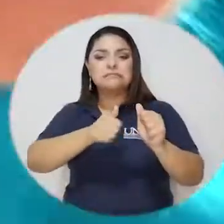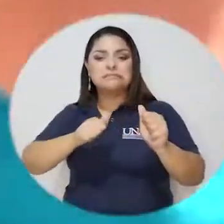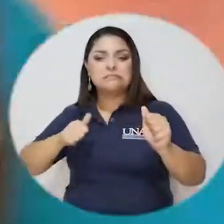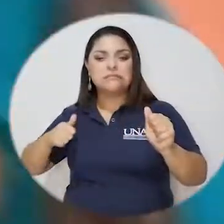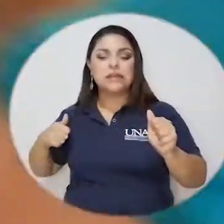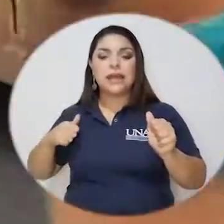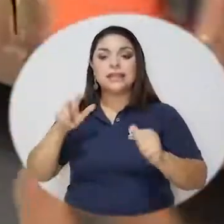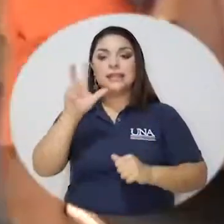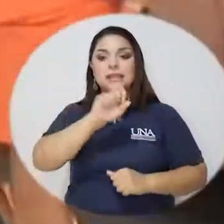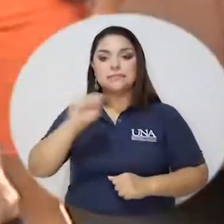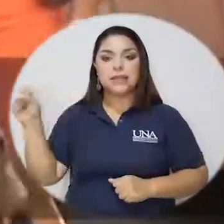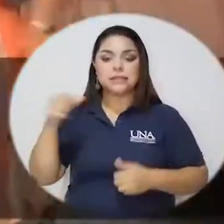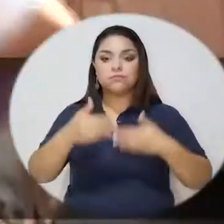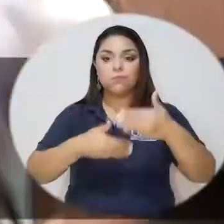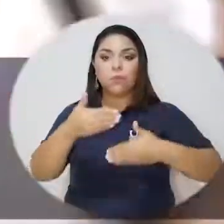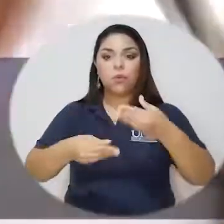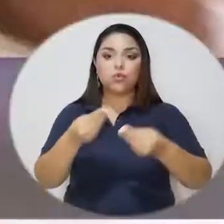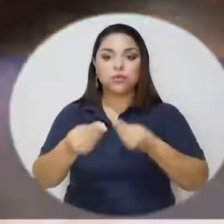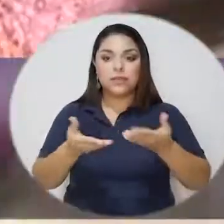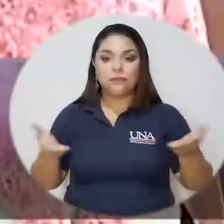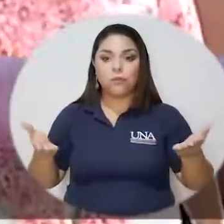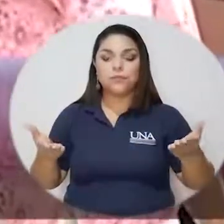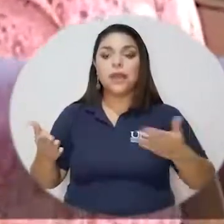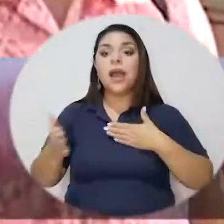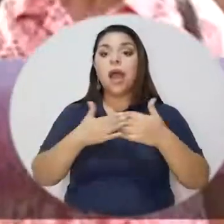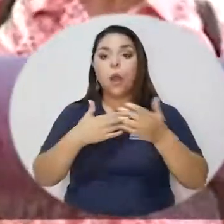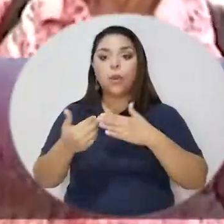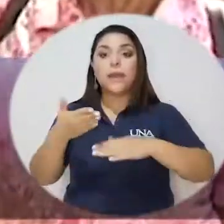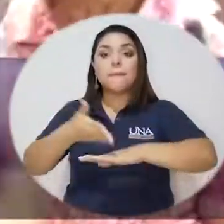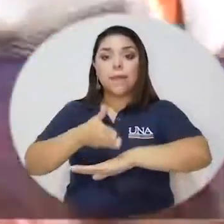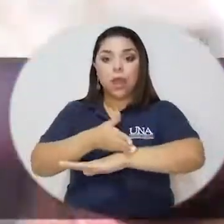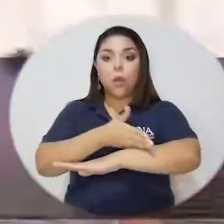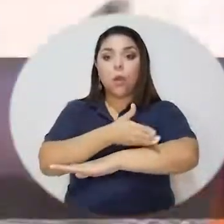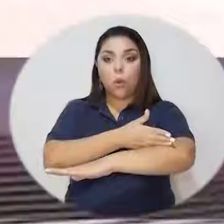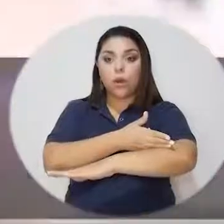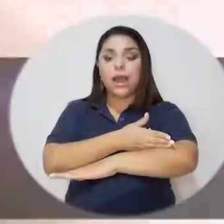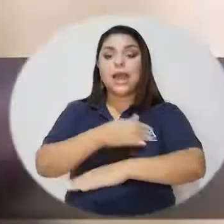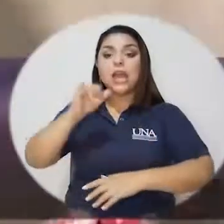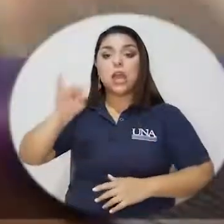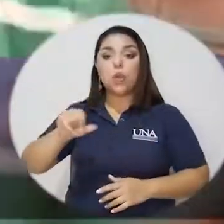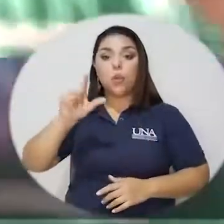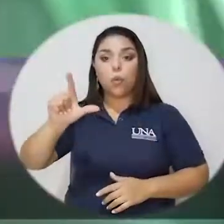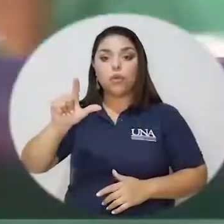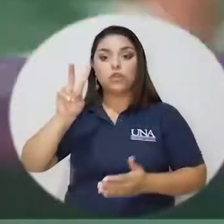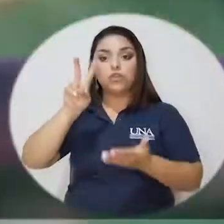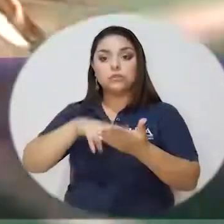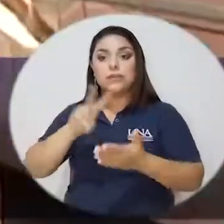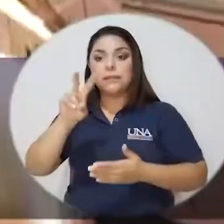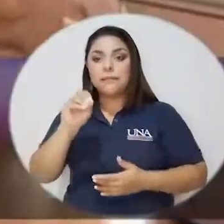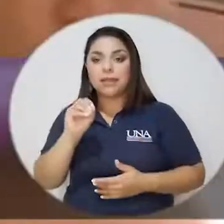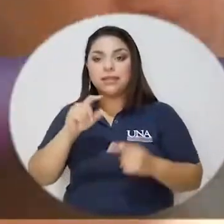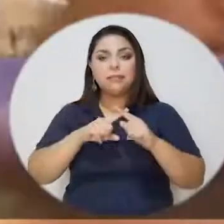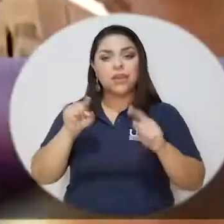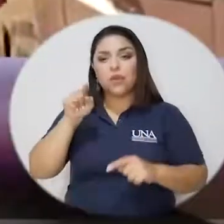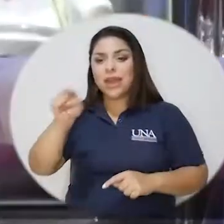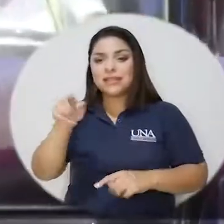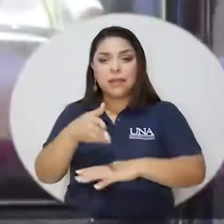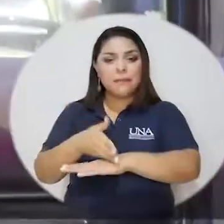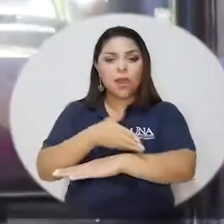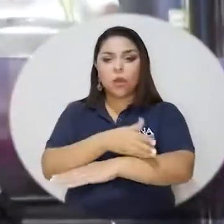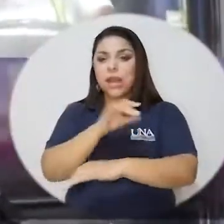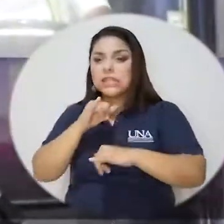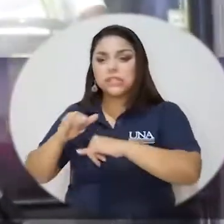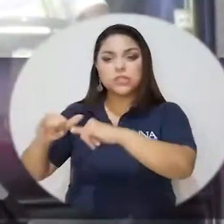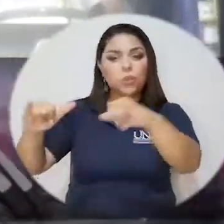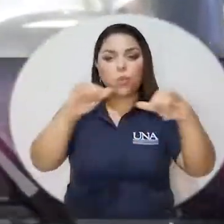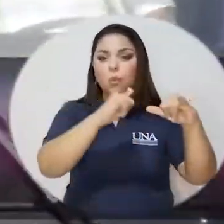productiva de aproximadamente 3 meses. Y aunque se observa una mejora en el dinamismo a partir de julio del 2020, esta mejora no es